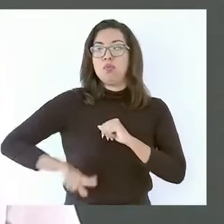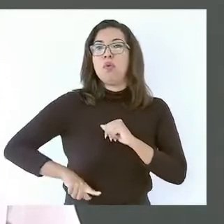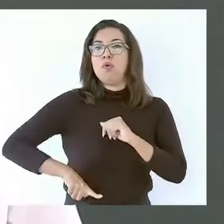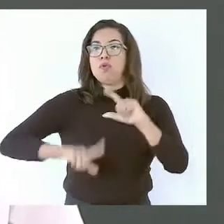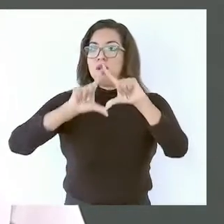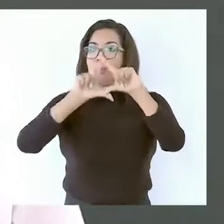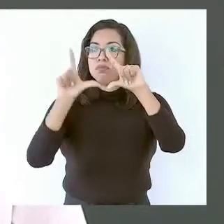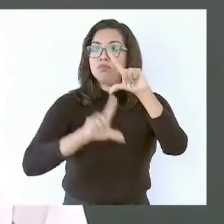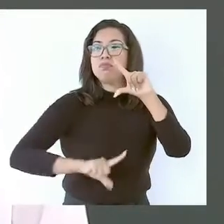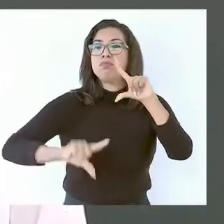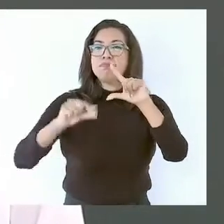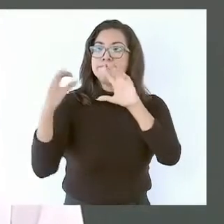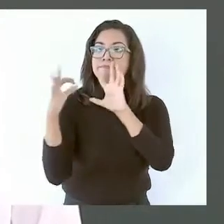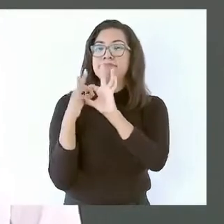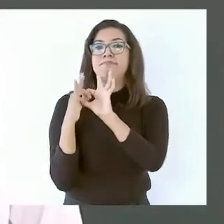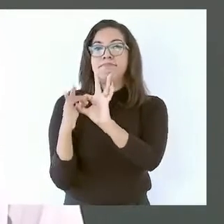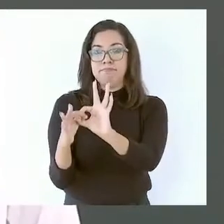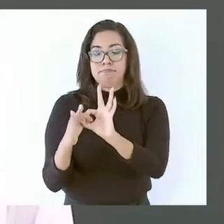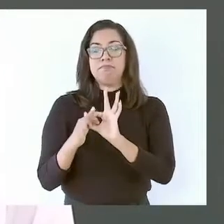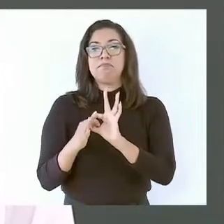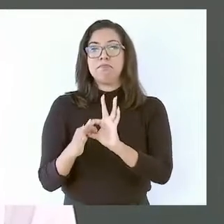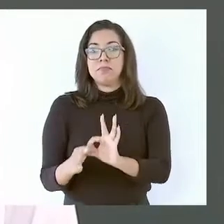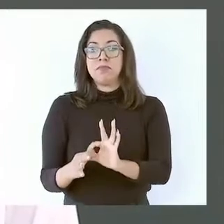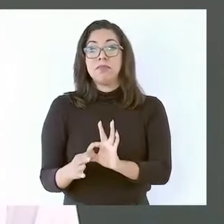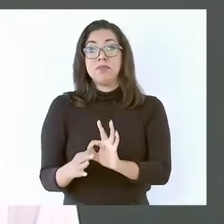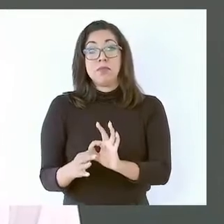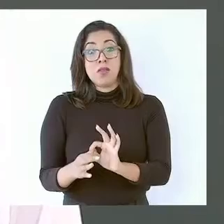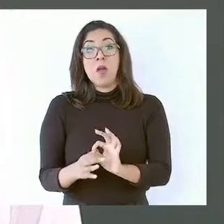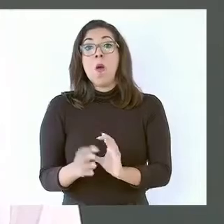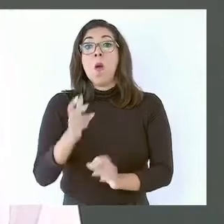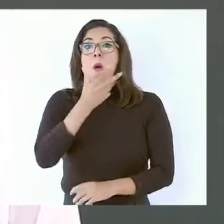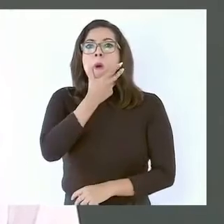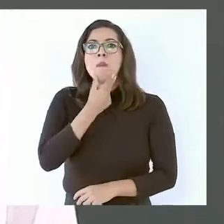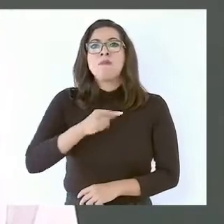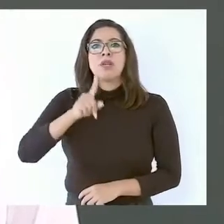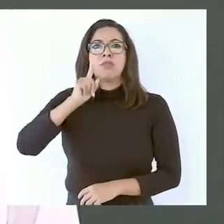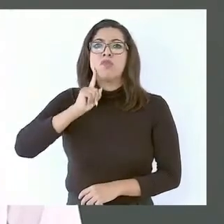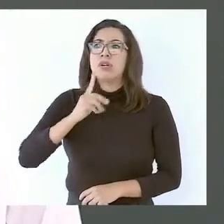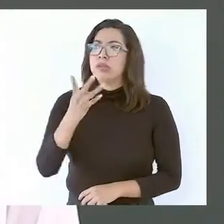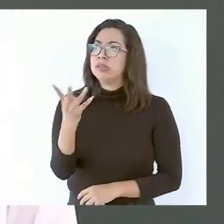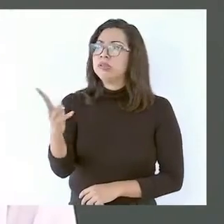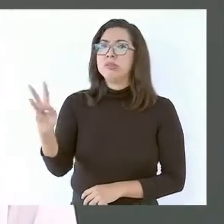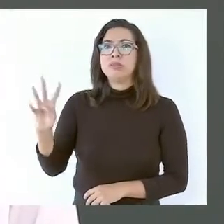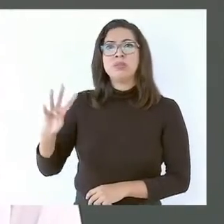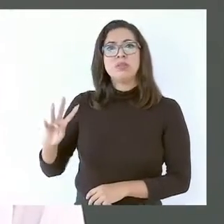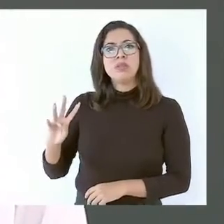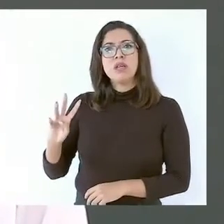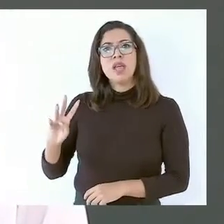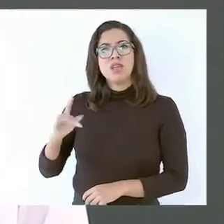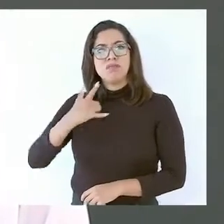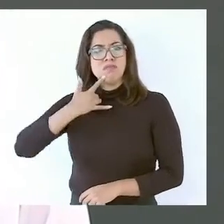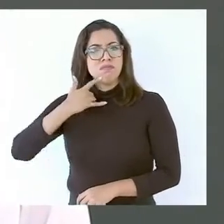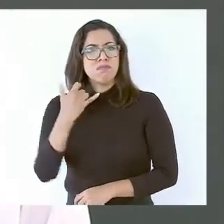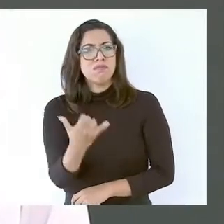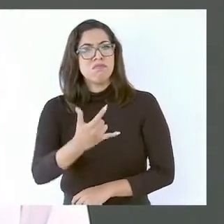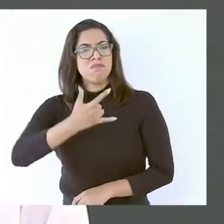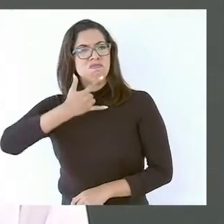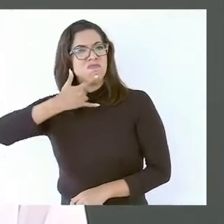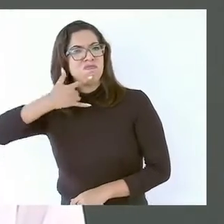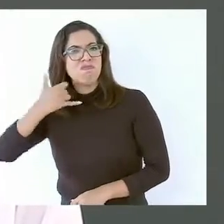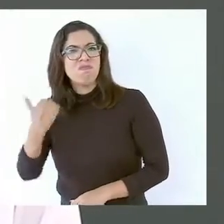el compromiso y la solidaridad de miles de mujeres y hombres emprendedores, la pandemia no